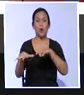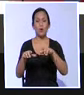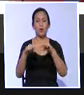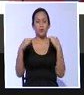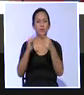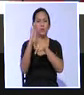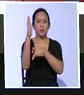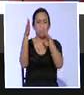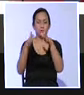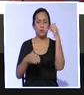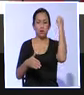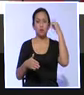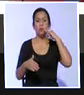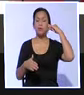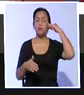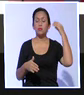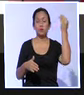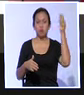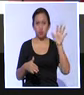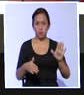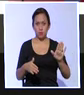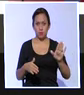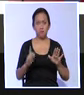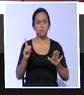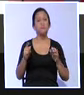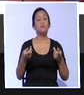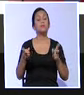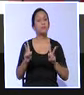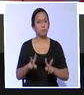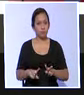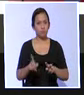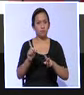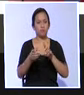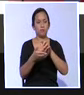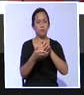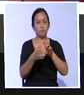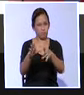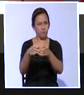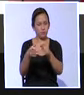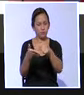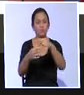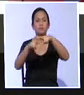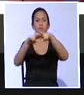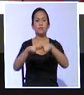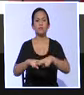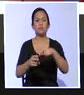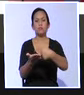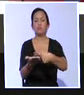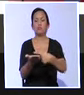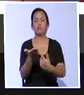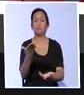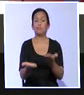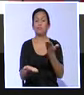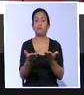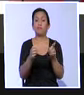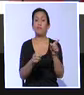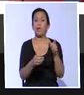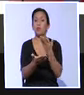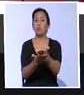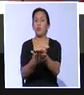por los derechos de niños niñas y adolescentes en la mesa legislativa al momento se analiza la posibilidad de archivar